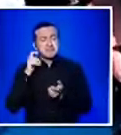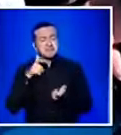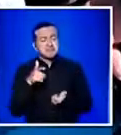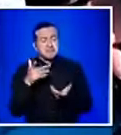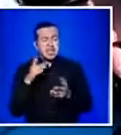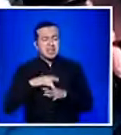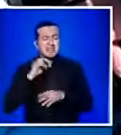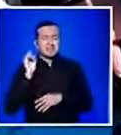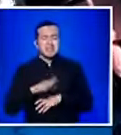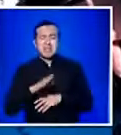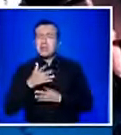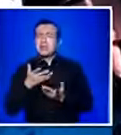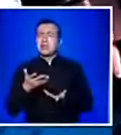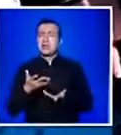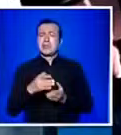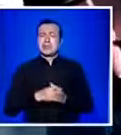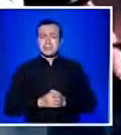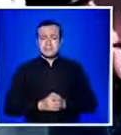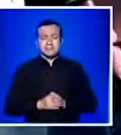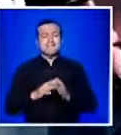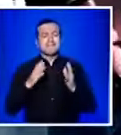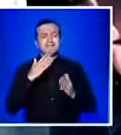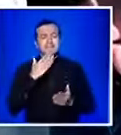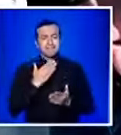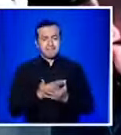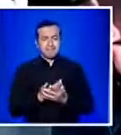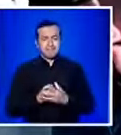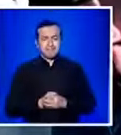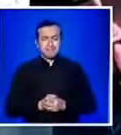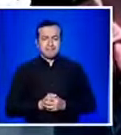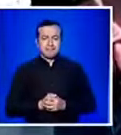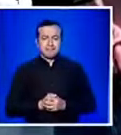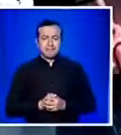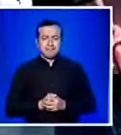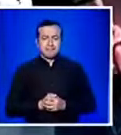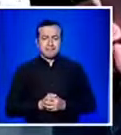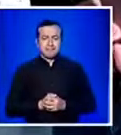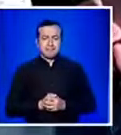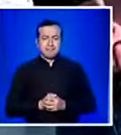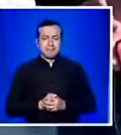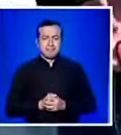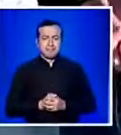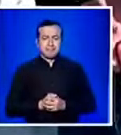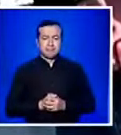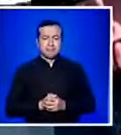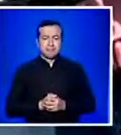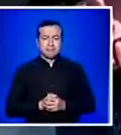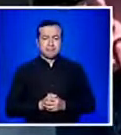preocupa de nada. Muchas gracias. ¿Puedo hablar yo?